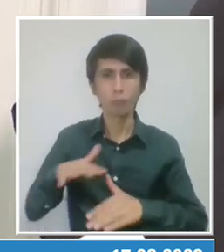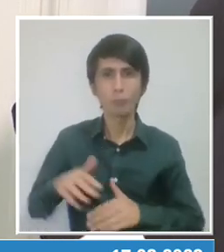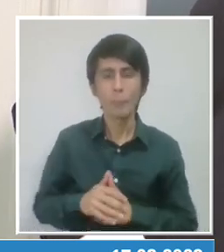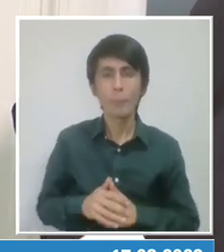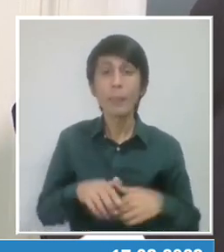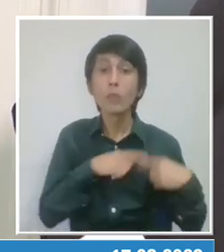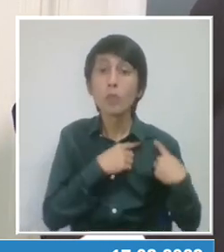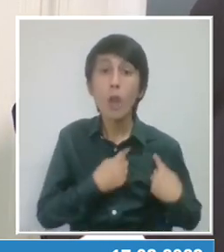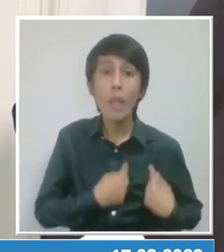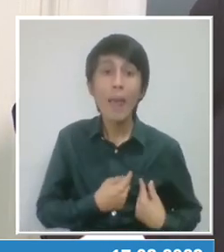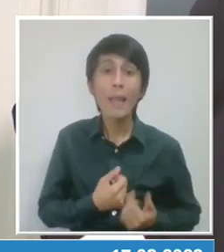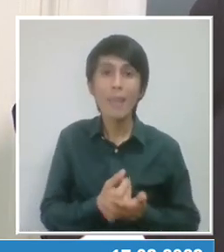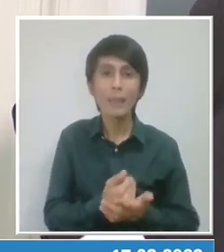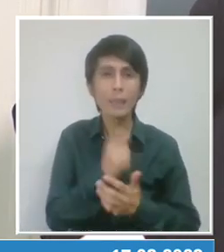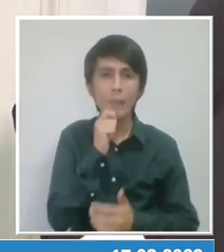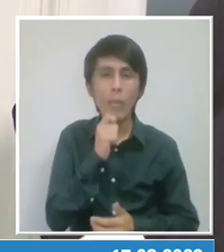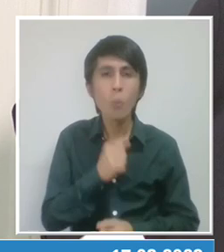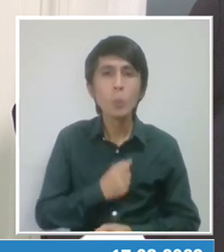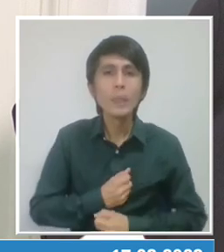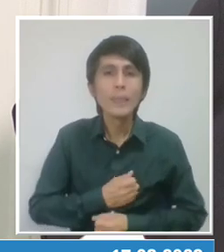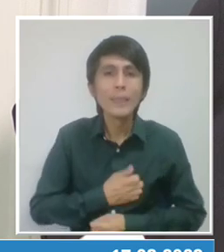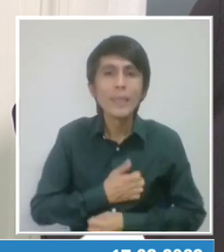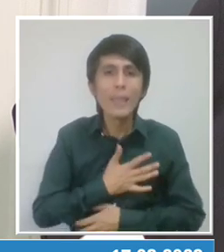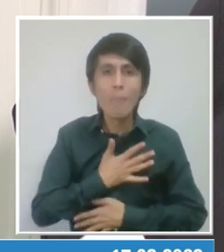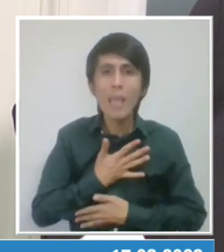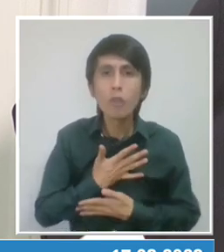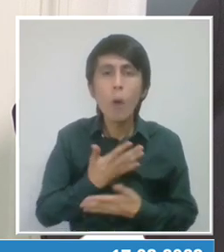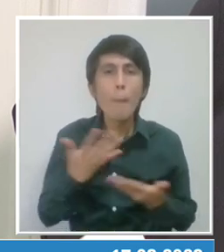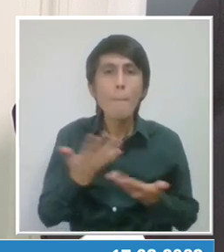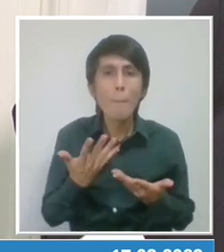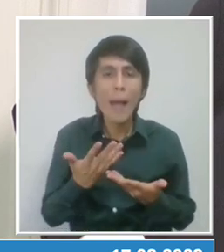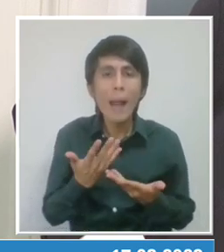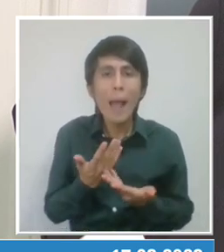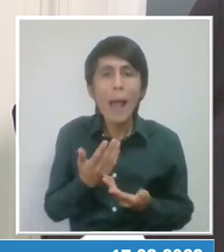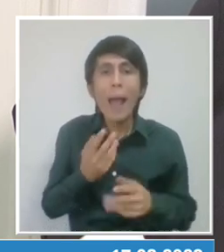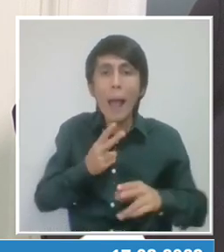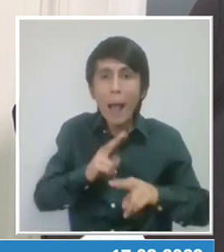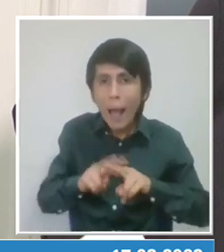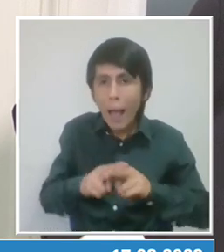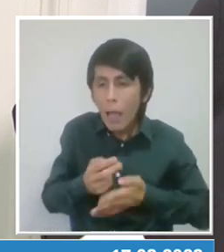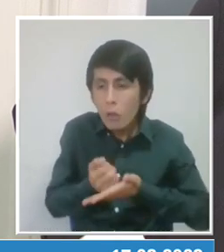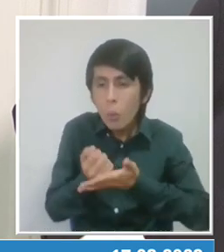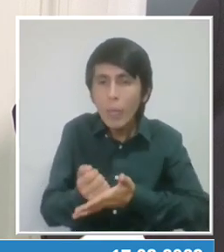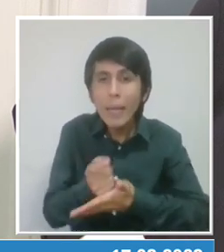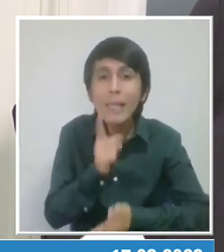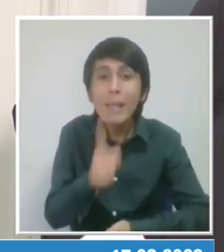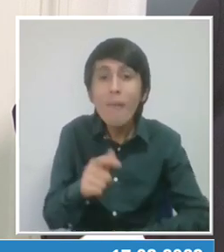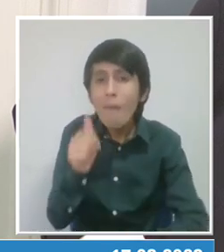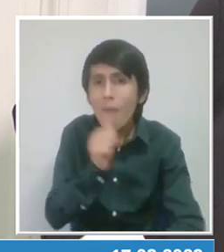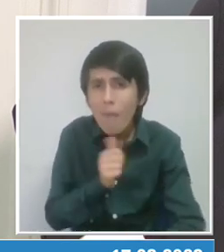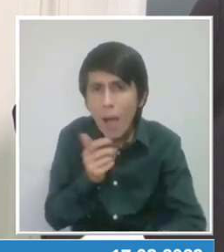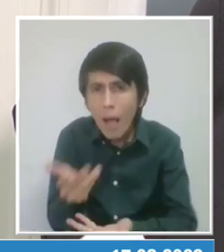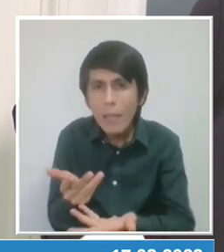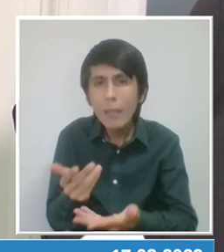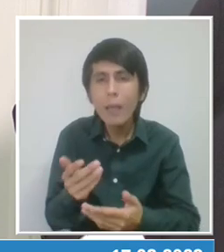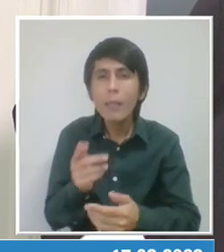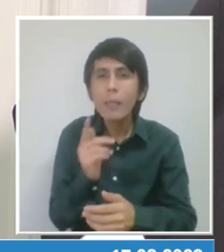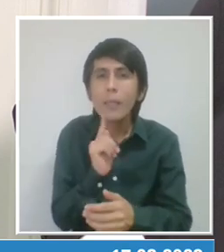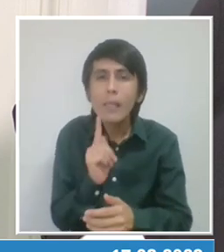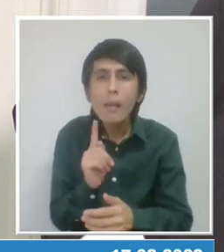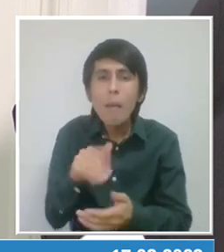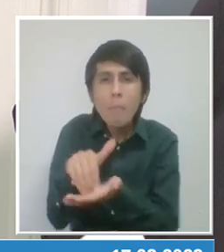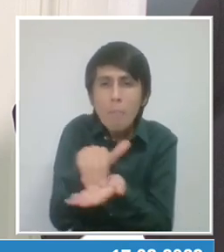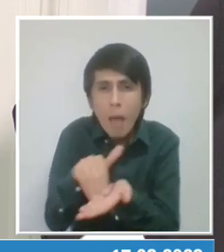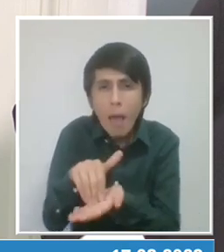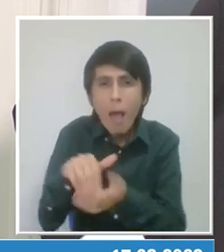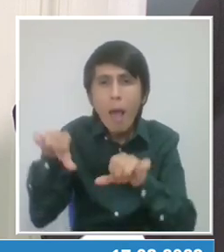que lleva a actuar en favor del carente, del desposeído, del inválido, del que